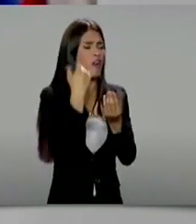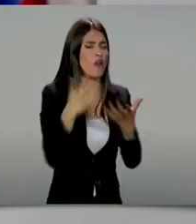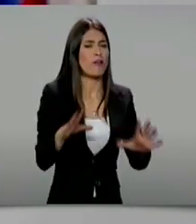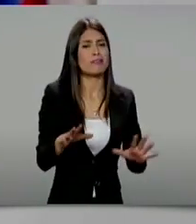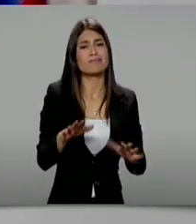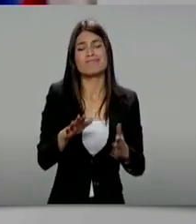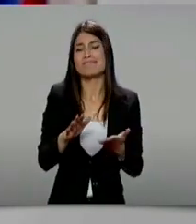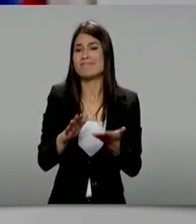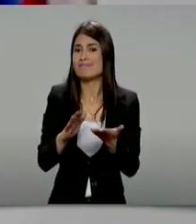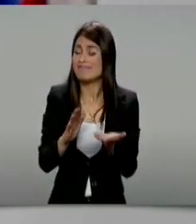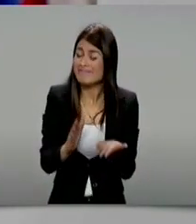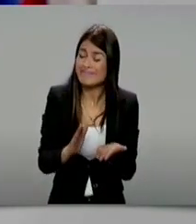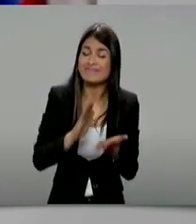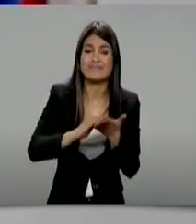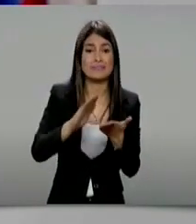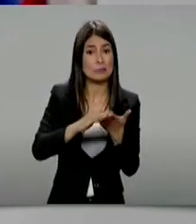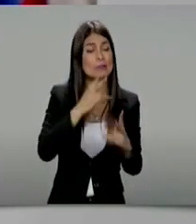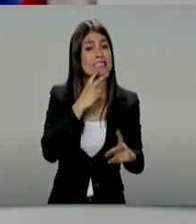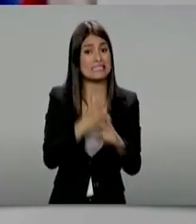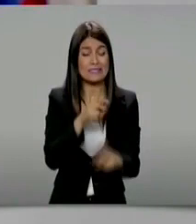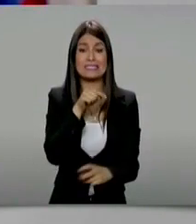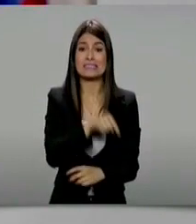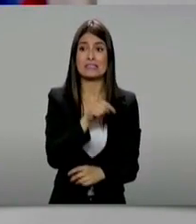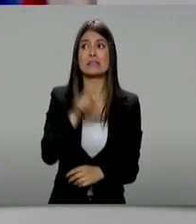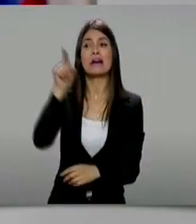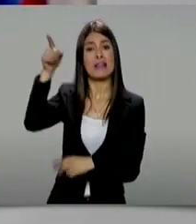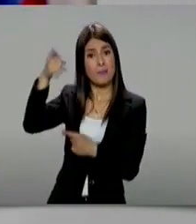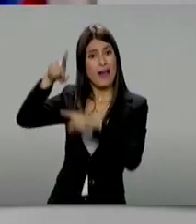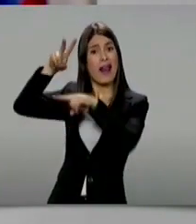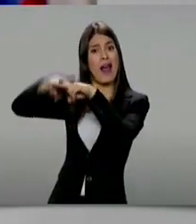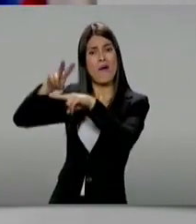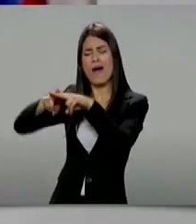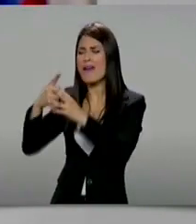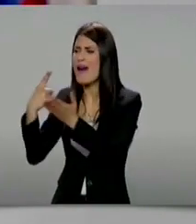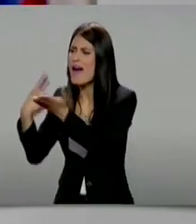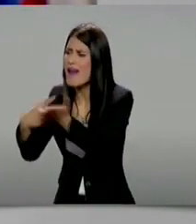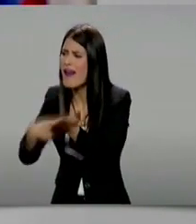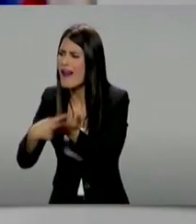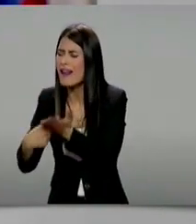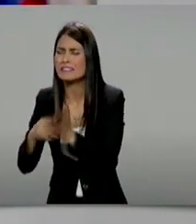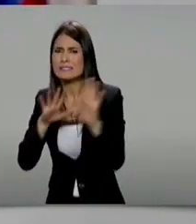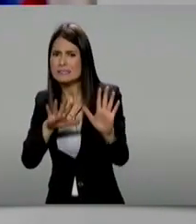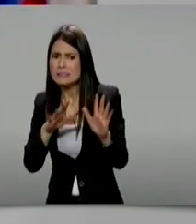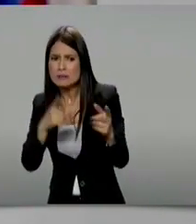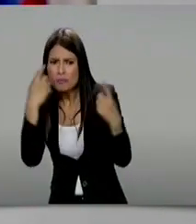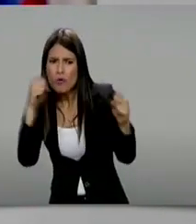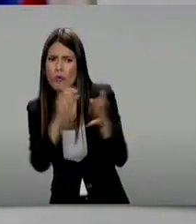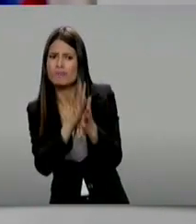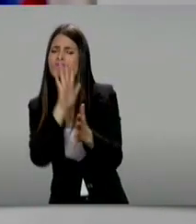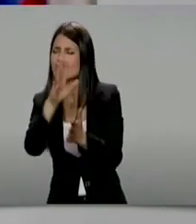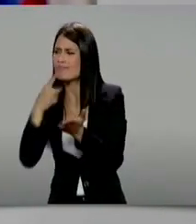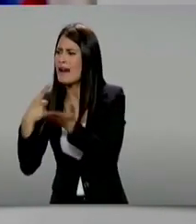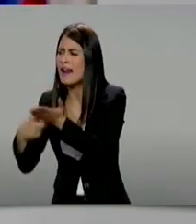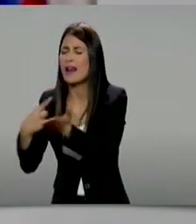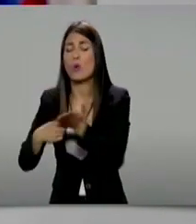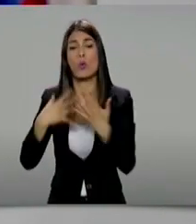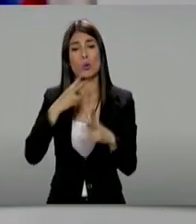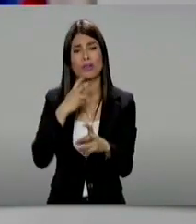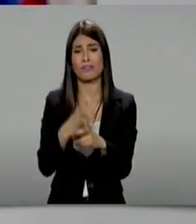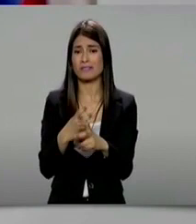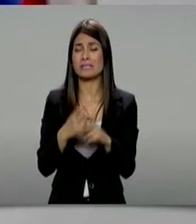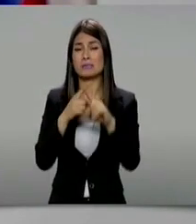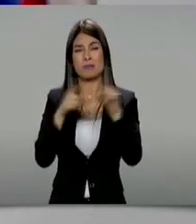insistieron mucho en ese punto para responder a esa preocupación pero tengo que decirlo con franqueza